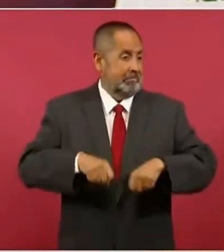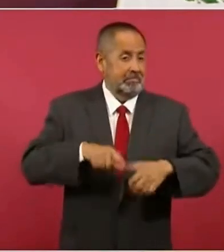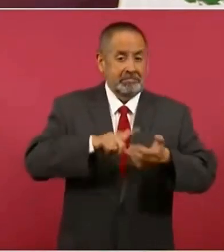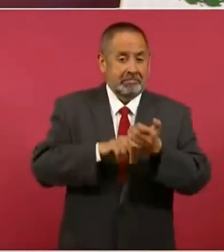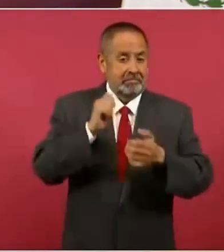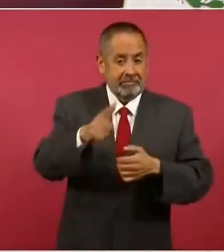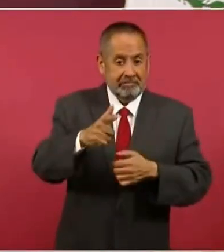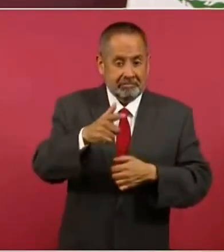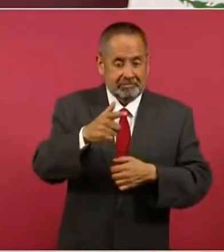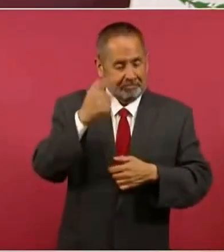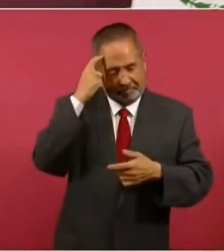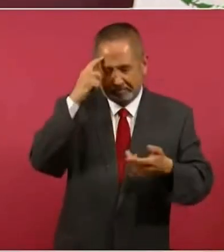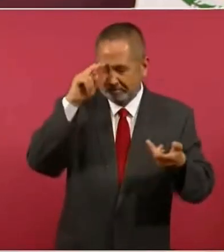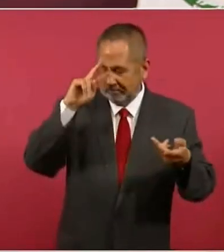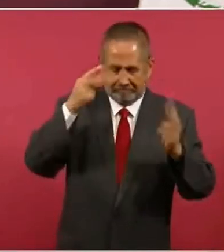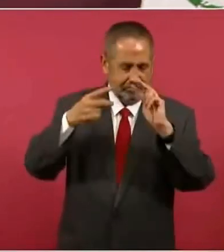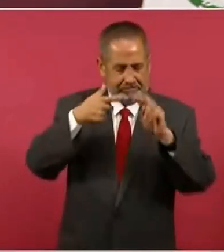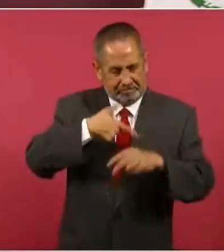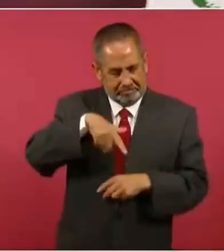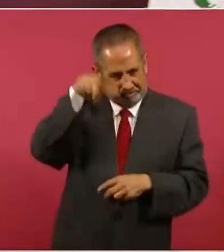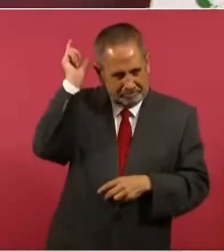los vuelve locos